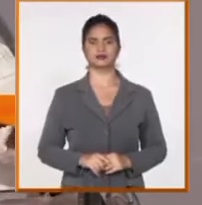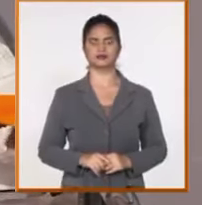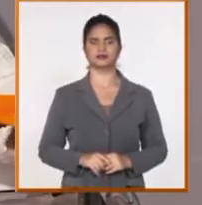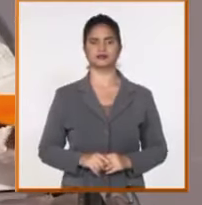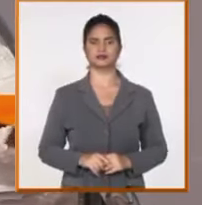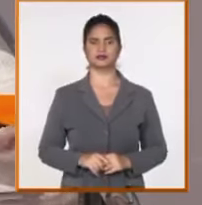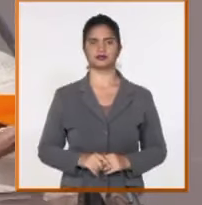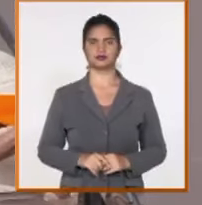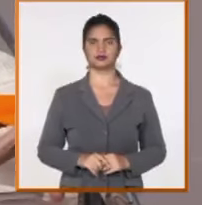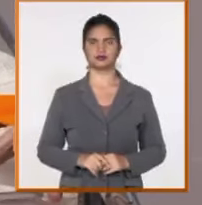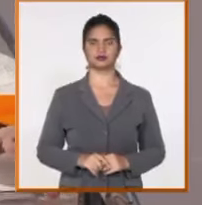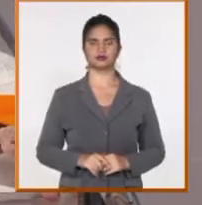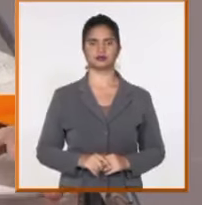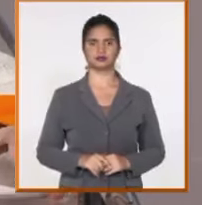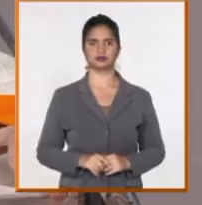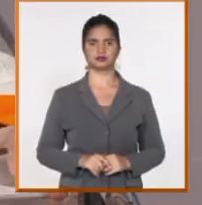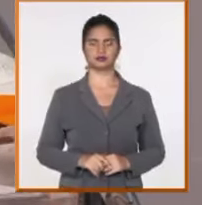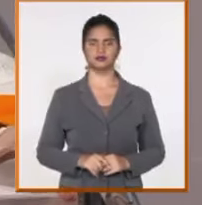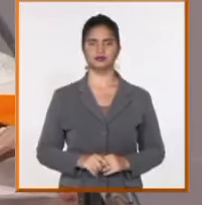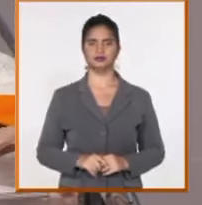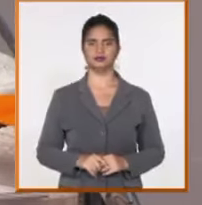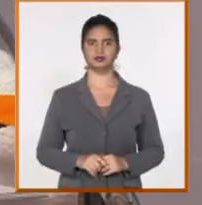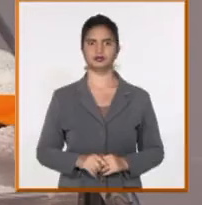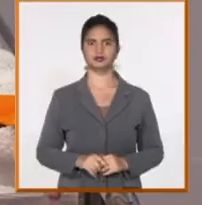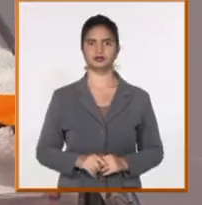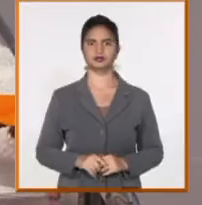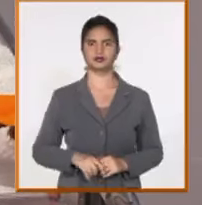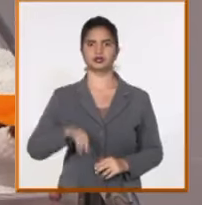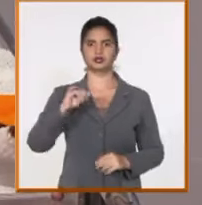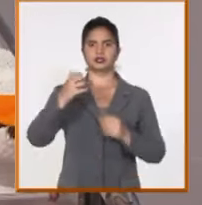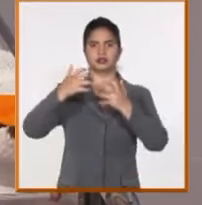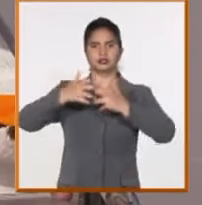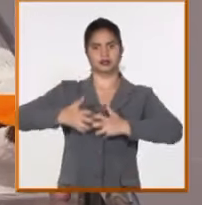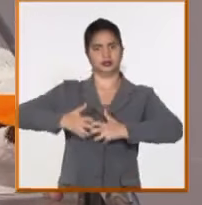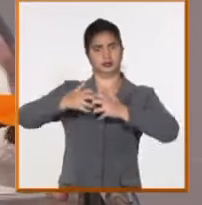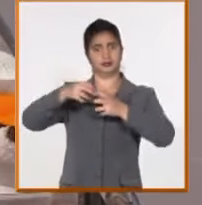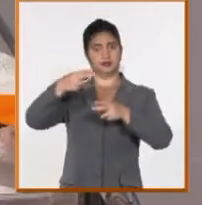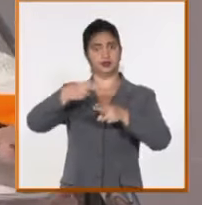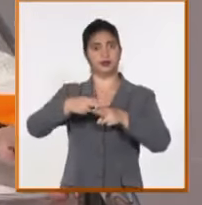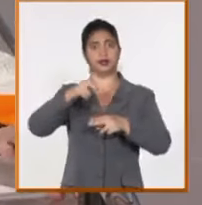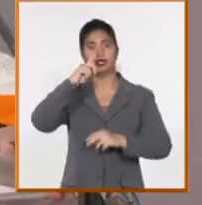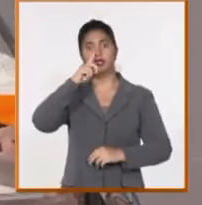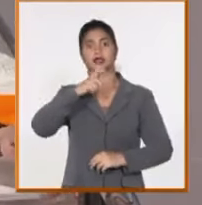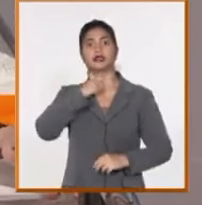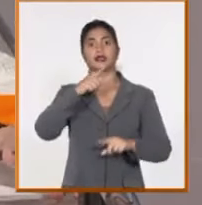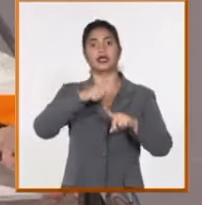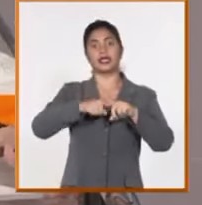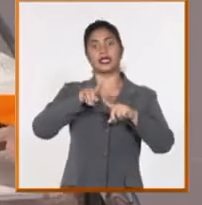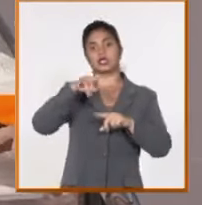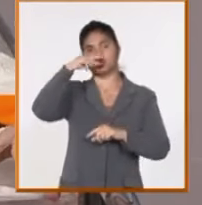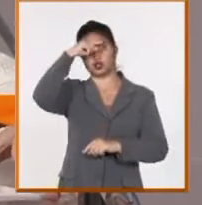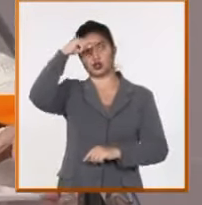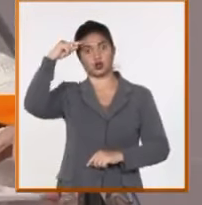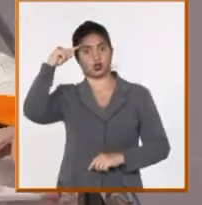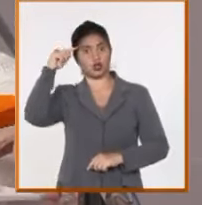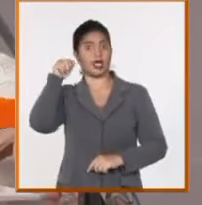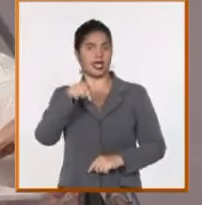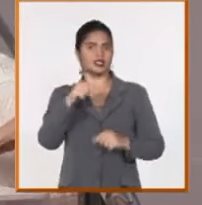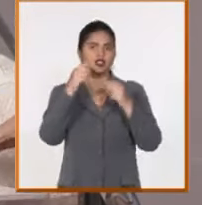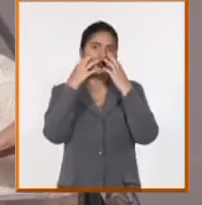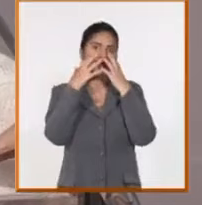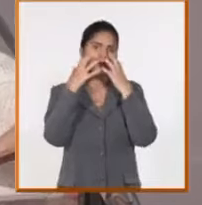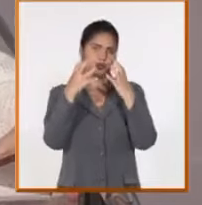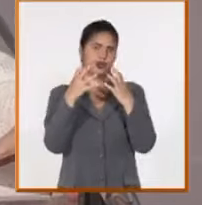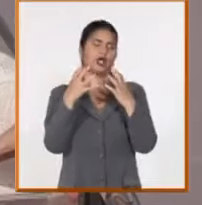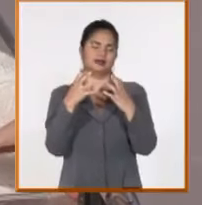que nos acompañan esta noche industrias Nexus bueno ante todo tenemos que decir que es una gran fortaleza para el grupo empresarial de la